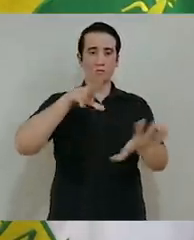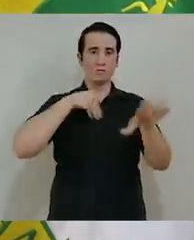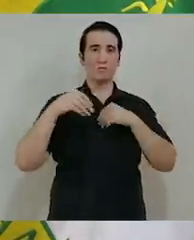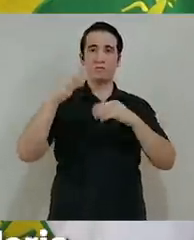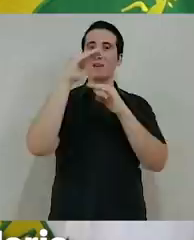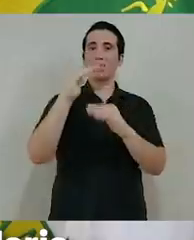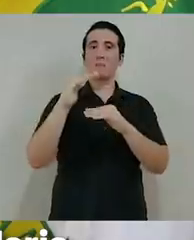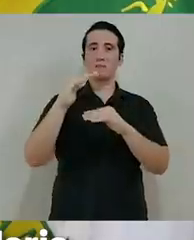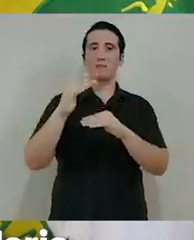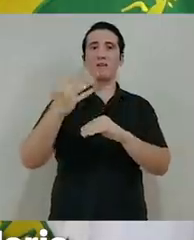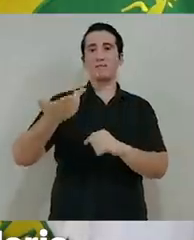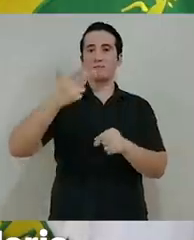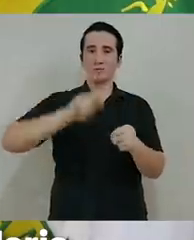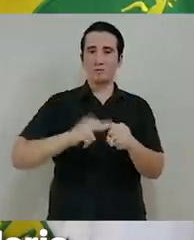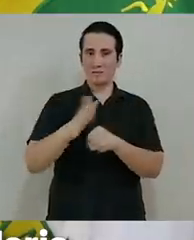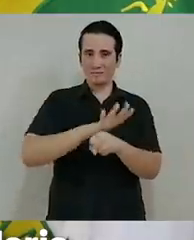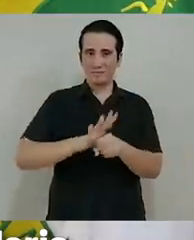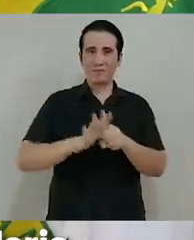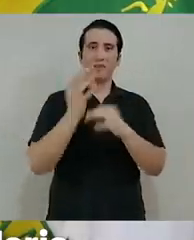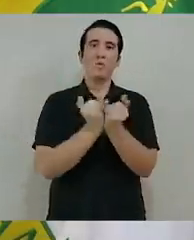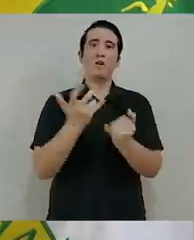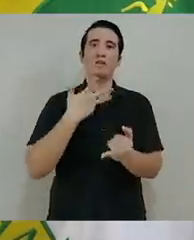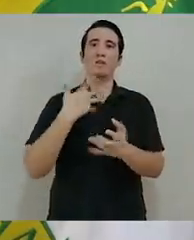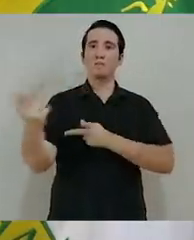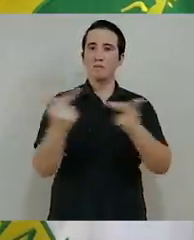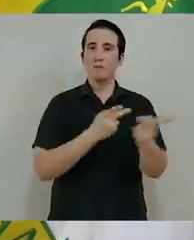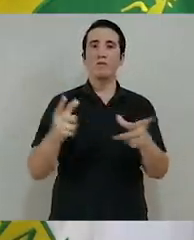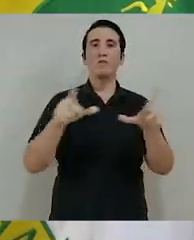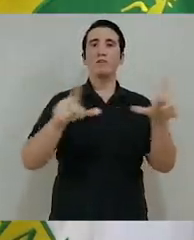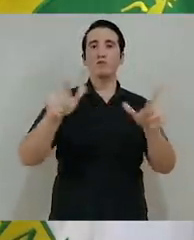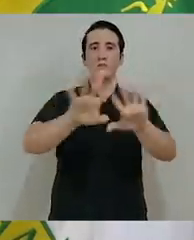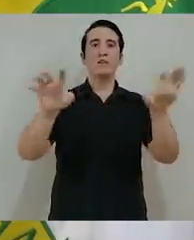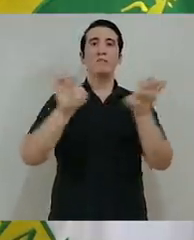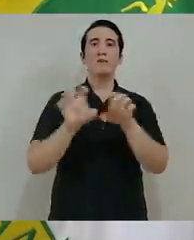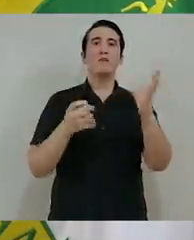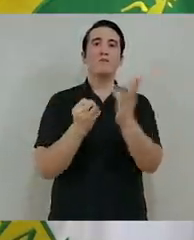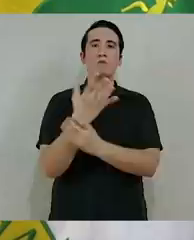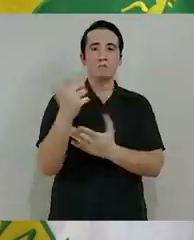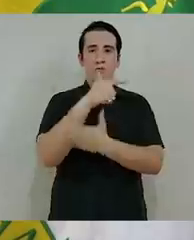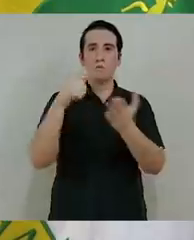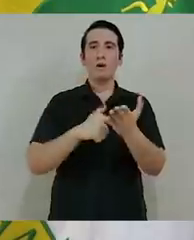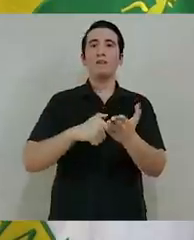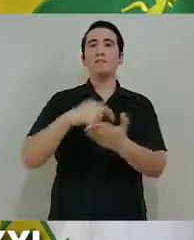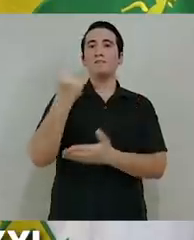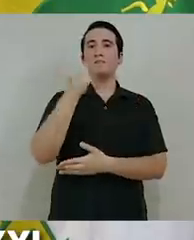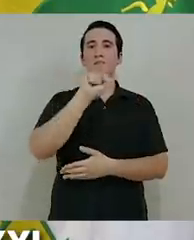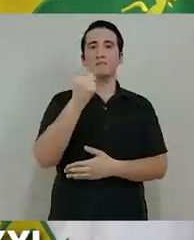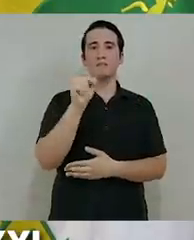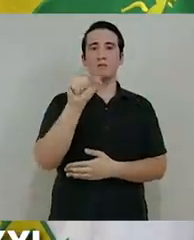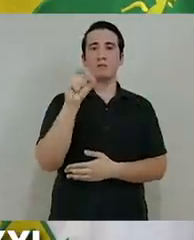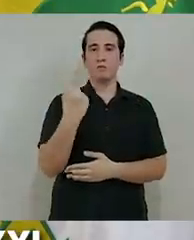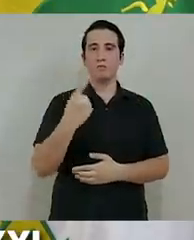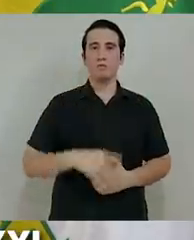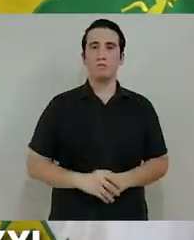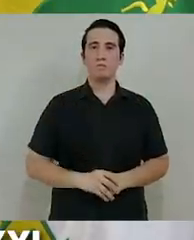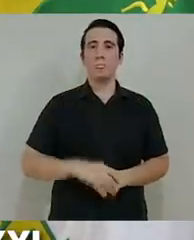número de contagios llegara al límite de nuestra capacidad hospitalaria, también tenemos los preparativos listos para equipar las nuevas instalaciones del Centro de